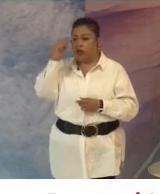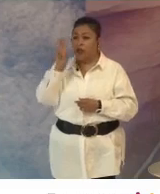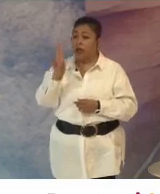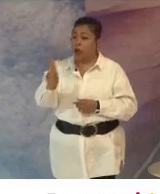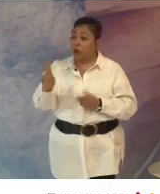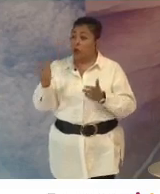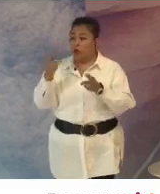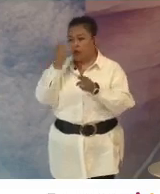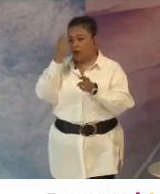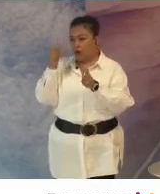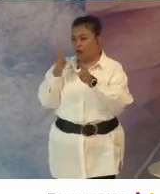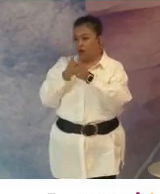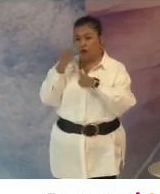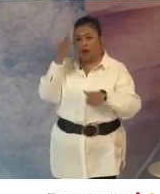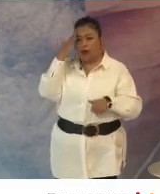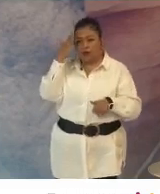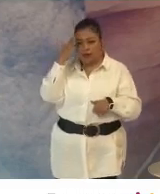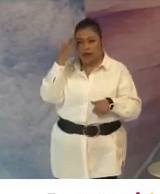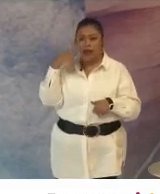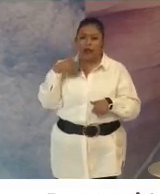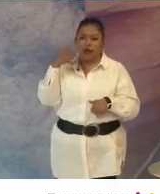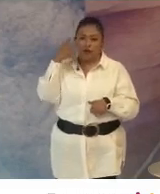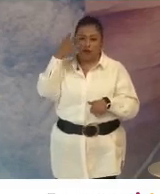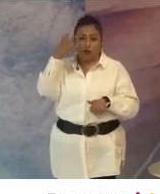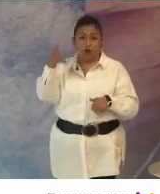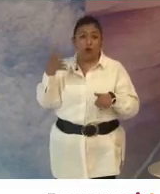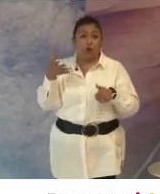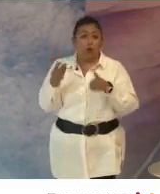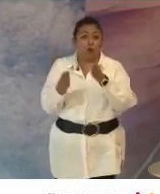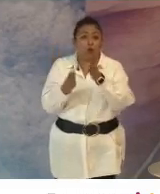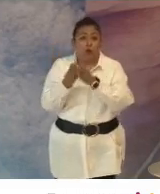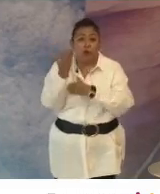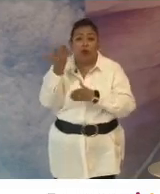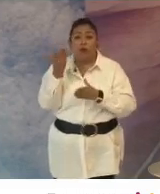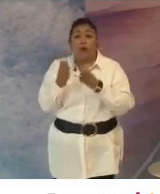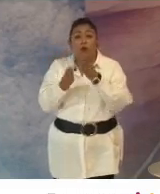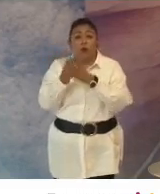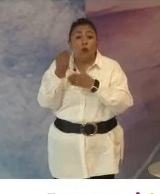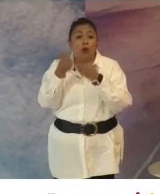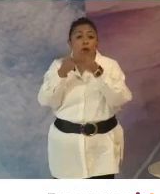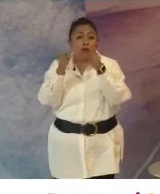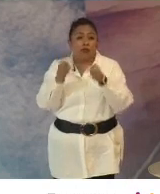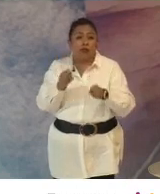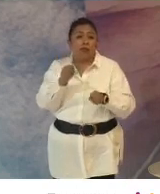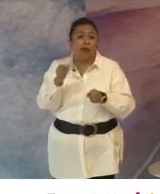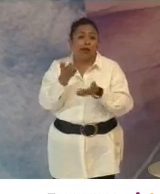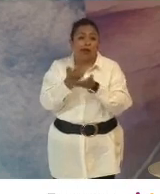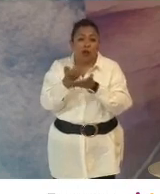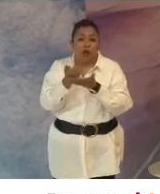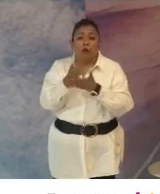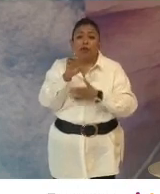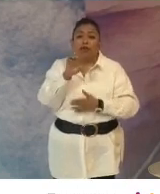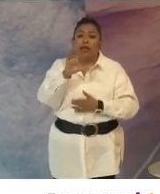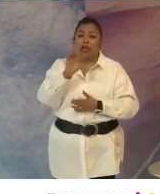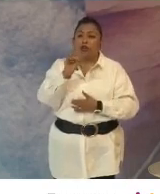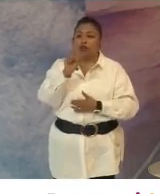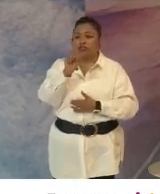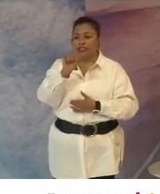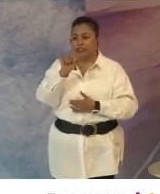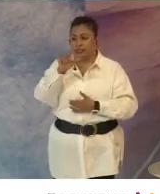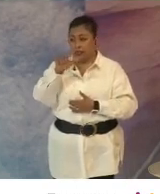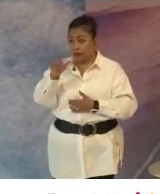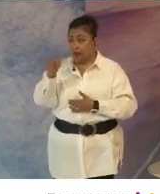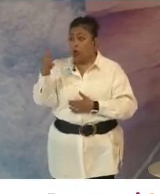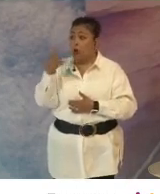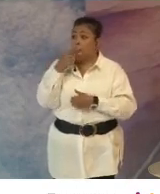y Theory coautor U de and Liderando desde el co-author futuro of emergente, Leading de from. un ecosistema a economías ecosistémicas. Es